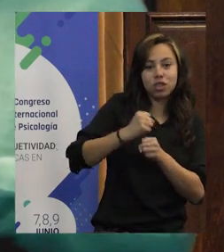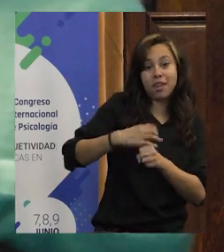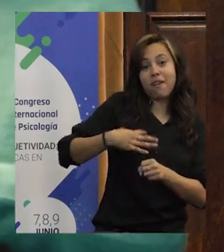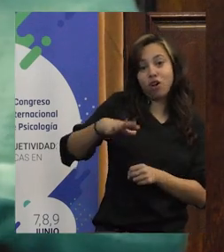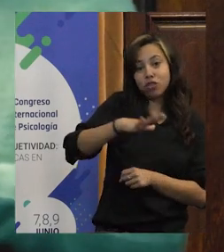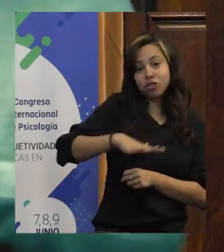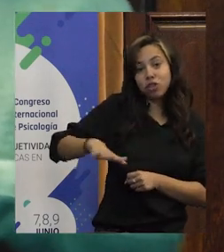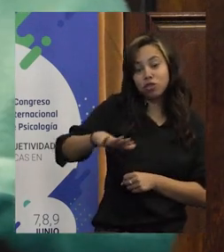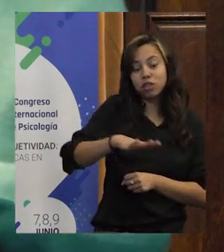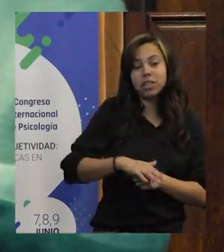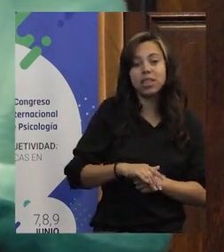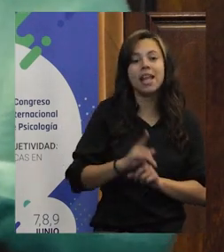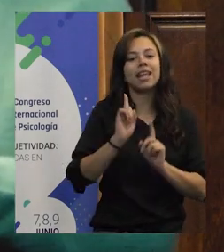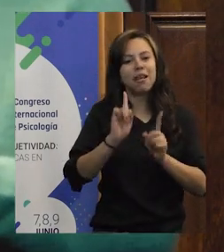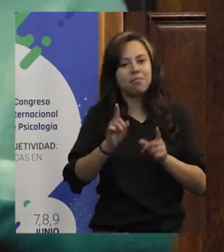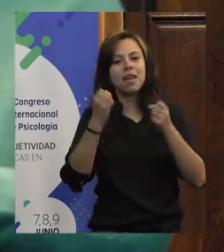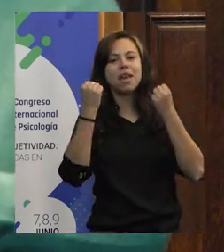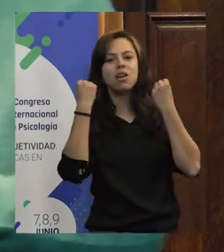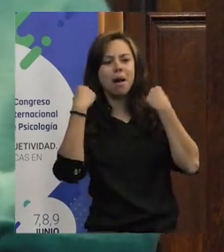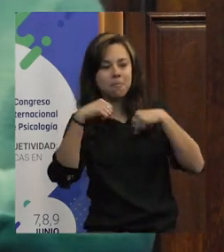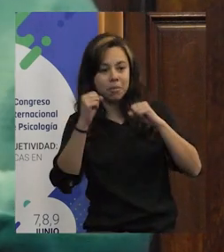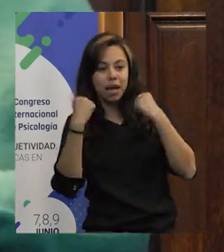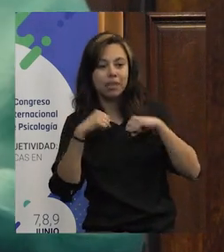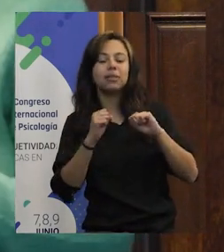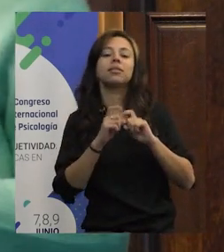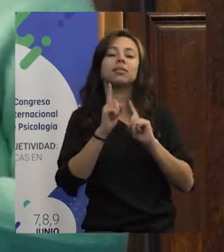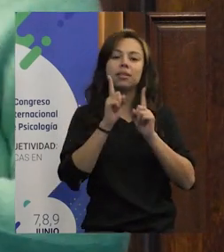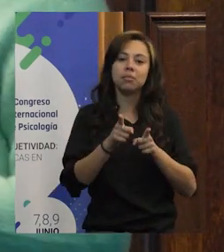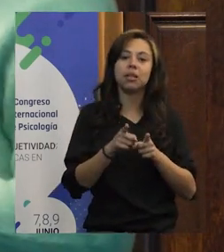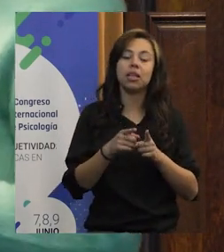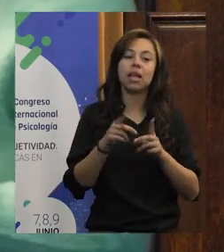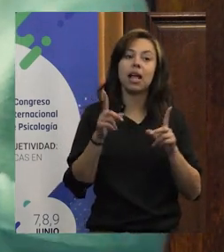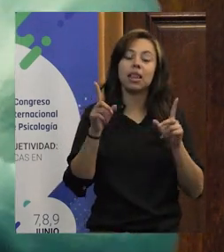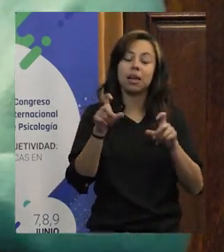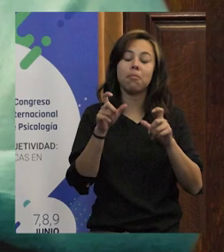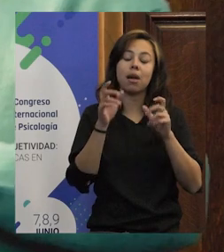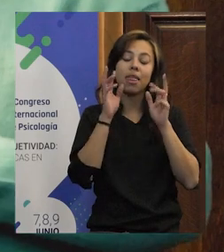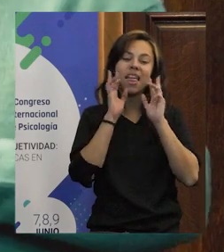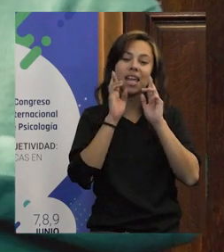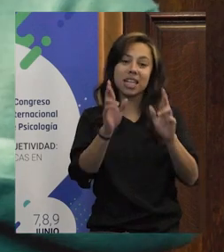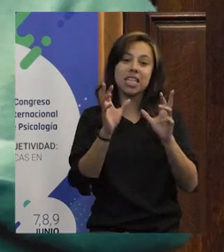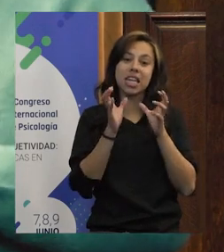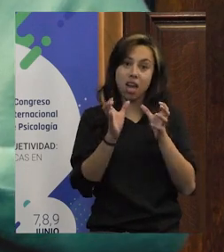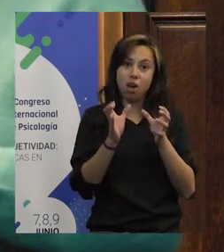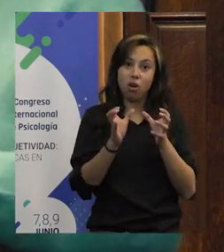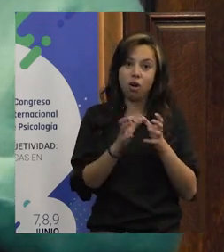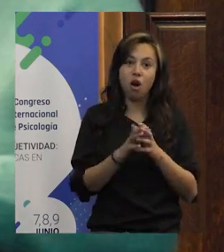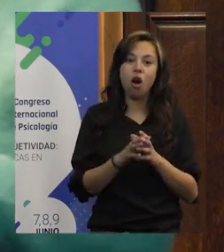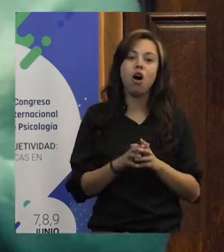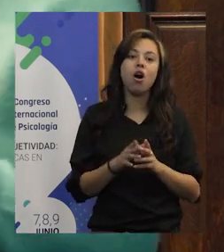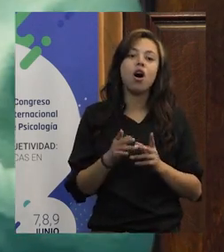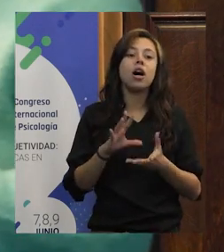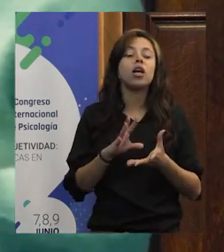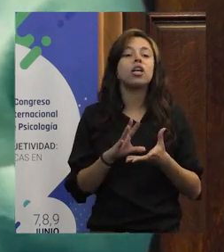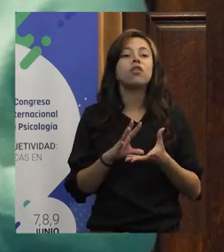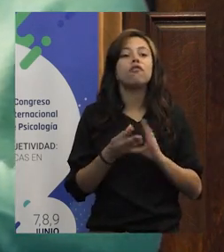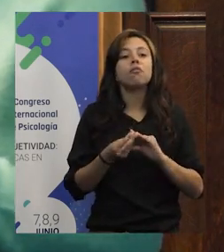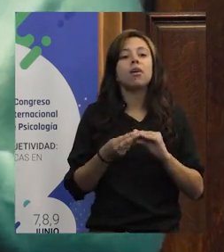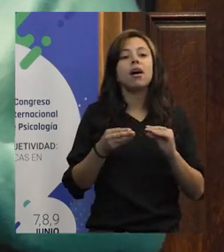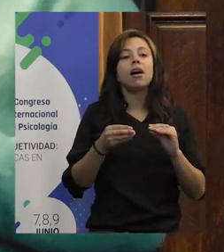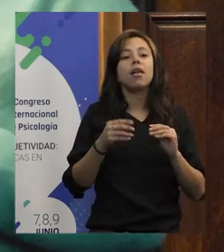las prácticas discursivas y producción de sentidos, y en el riesgo como estrategia de